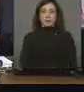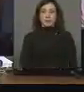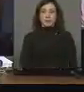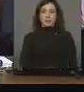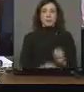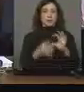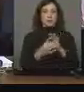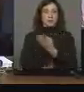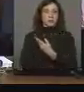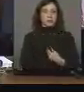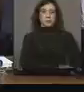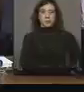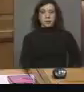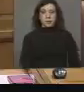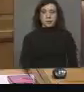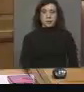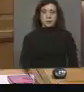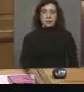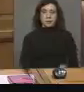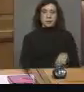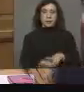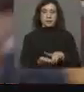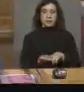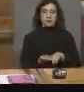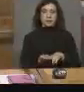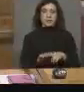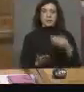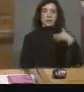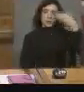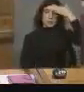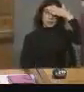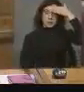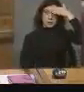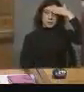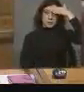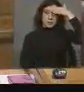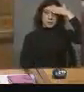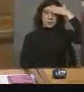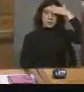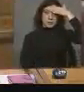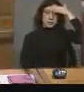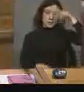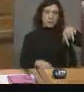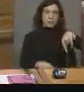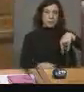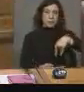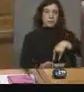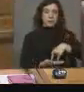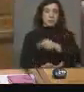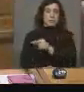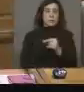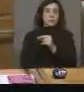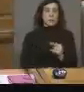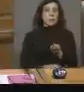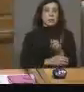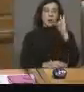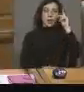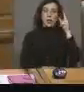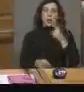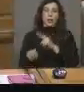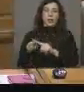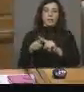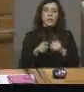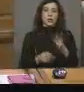Gracias, presidente. La verdad que me preocupa que en este parlamento cada tanto estamos pidiendo creación de